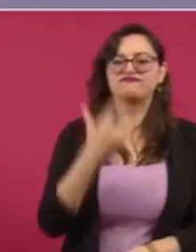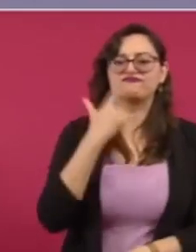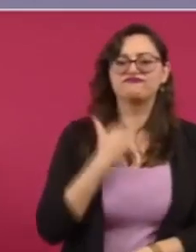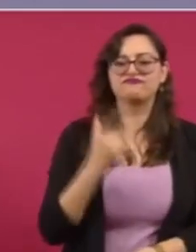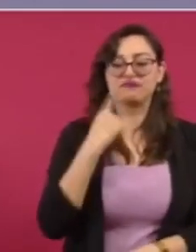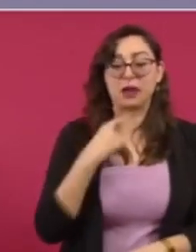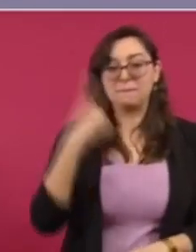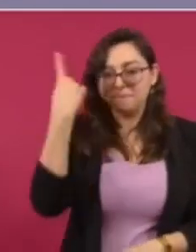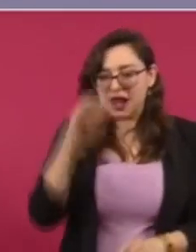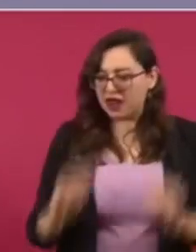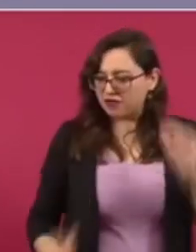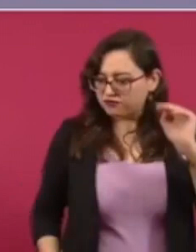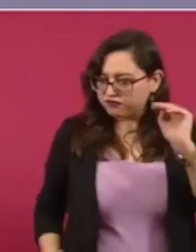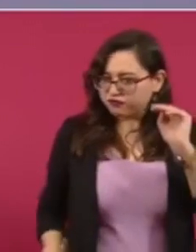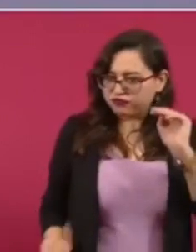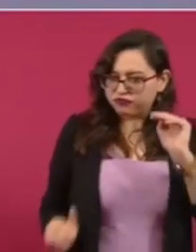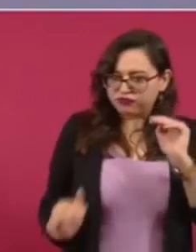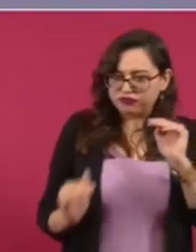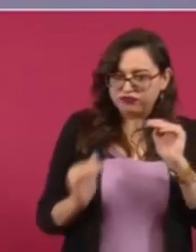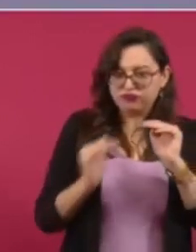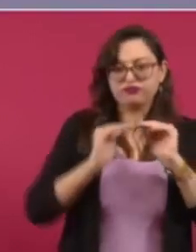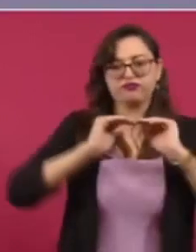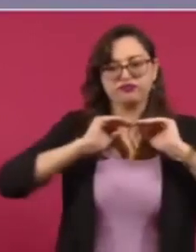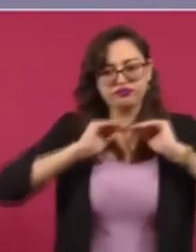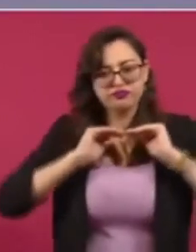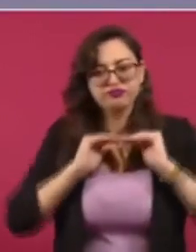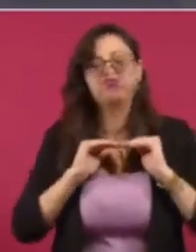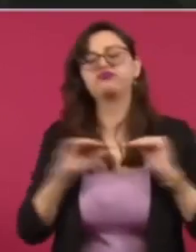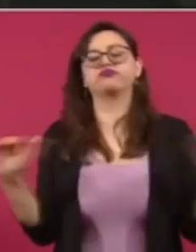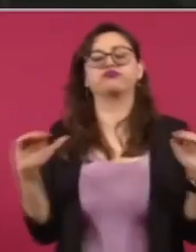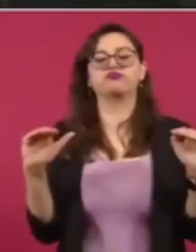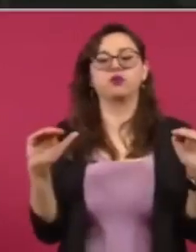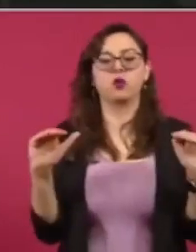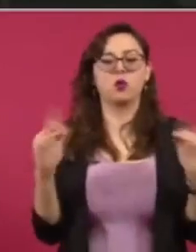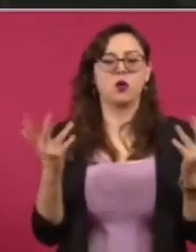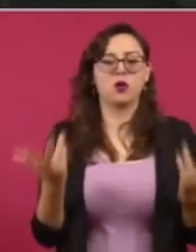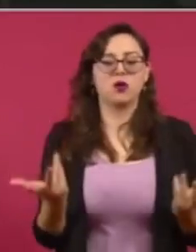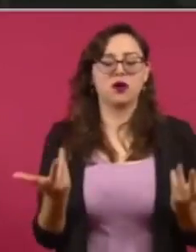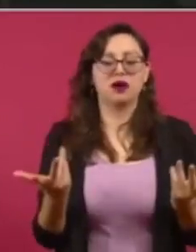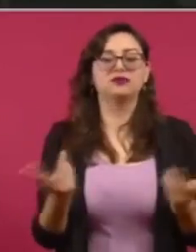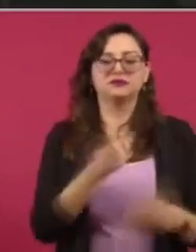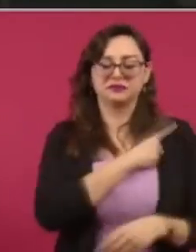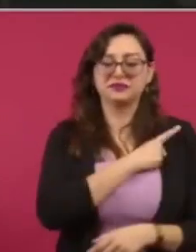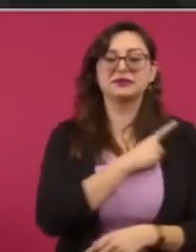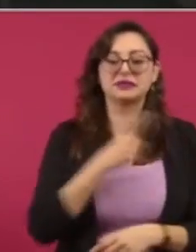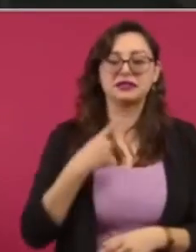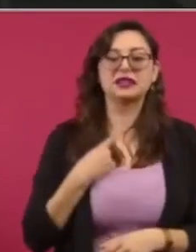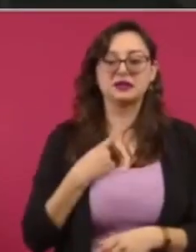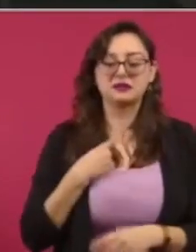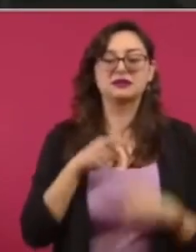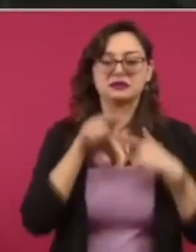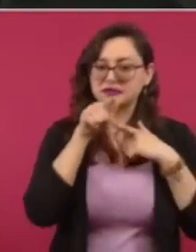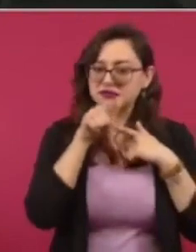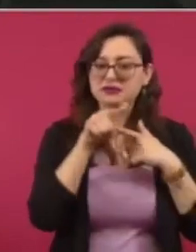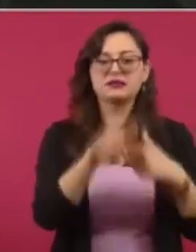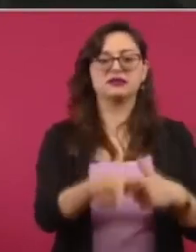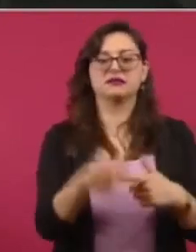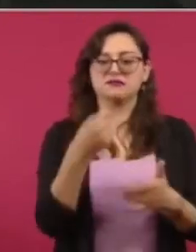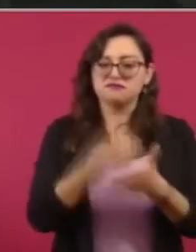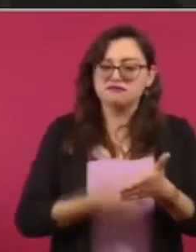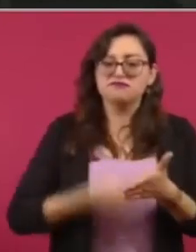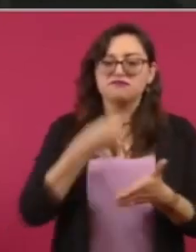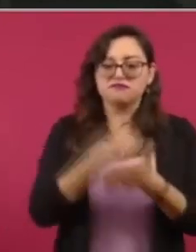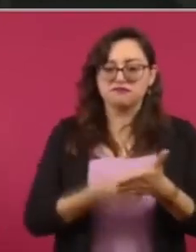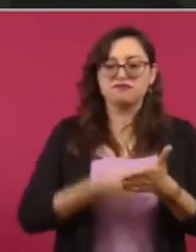un acto que congregó, que no fue popular, sino más bien un acto de la cúpula del gobierno y